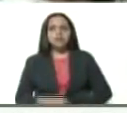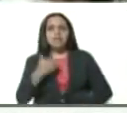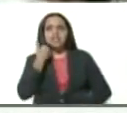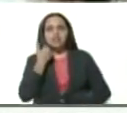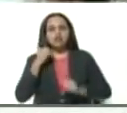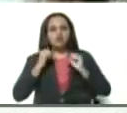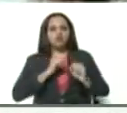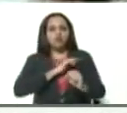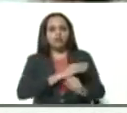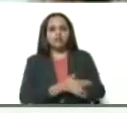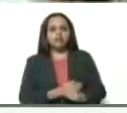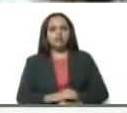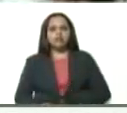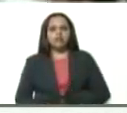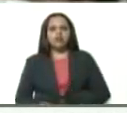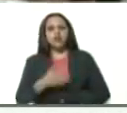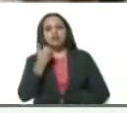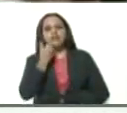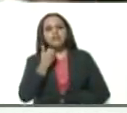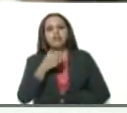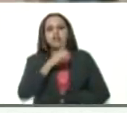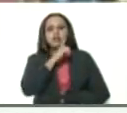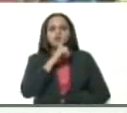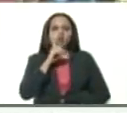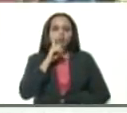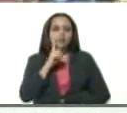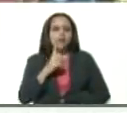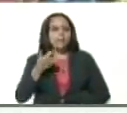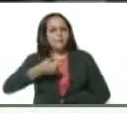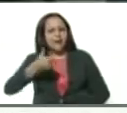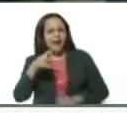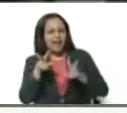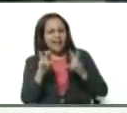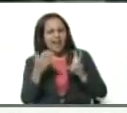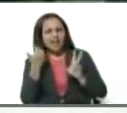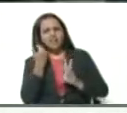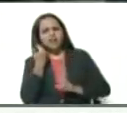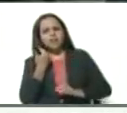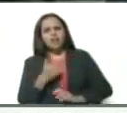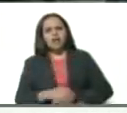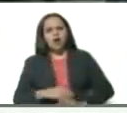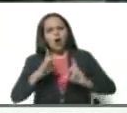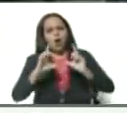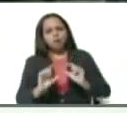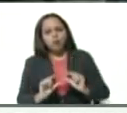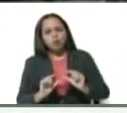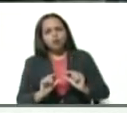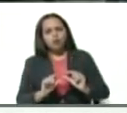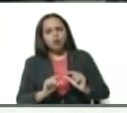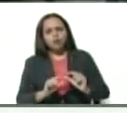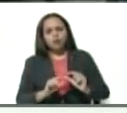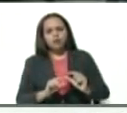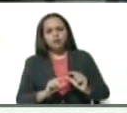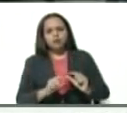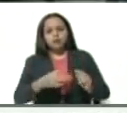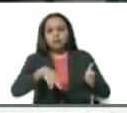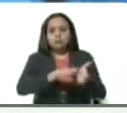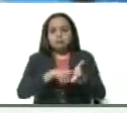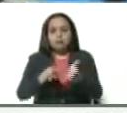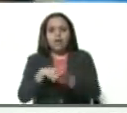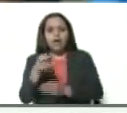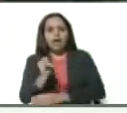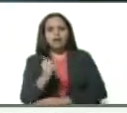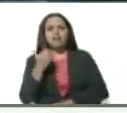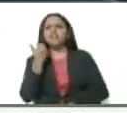decir, una enfermedad denominada entre las enfermedades raras por la poca frecuencia que tiene. Es